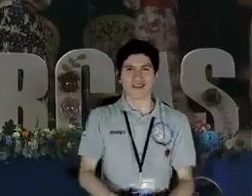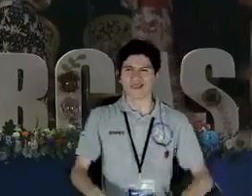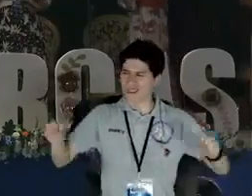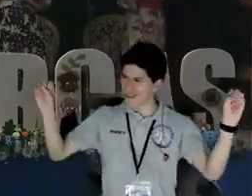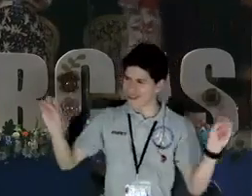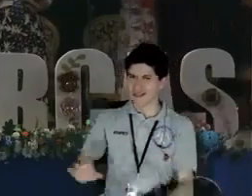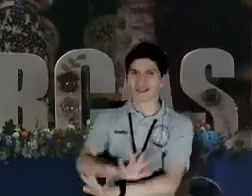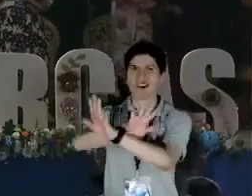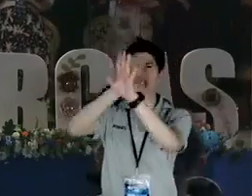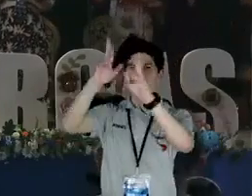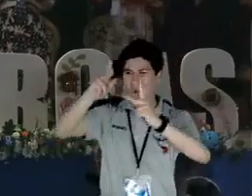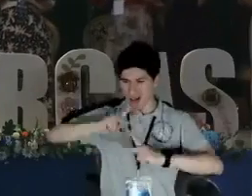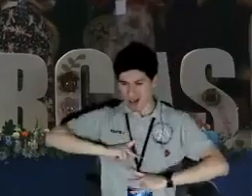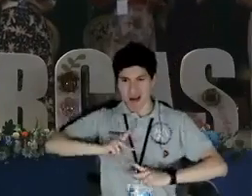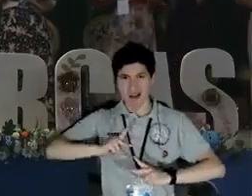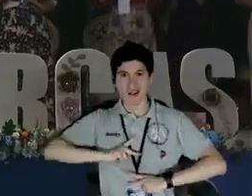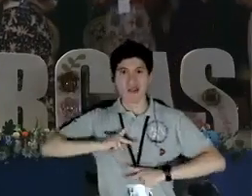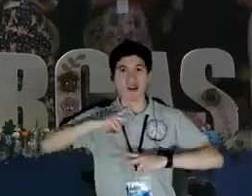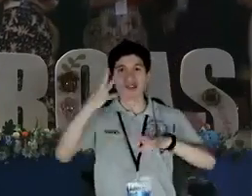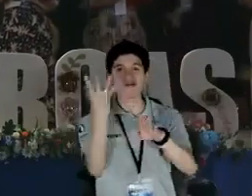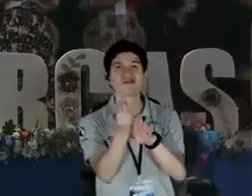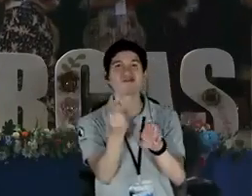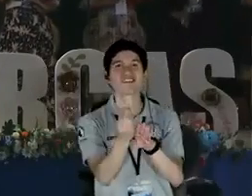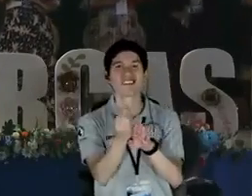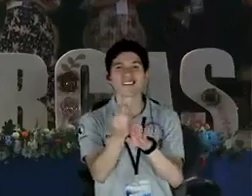Gloria al dueño de esta iglesia.